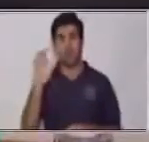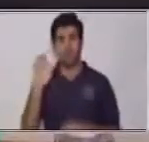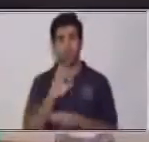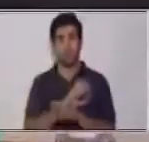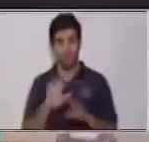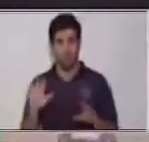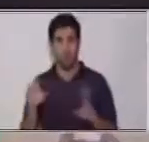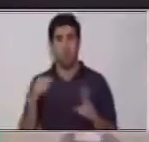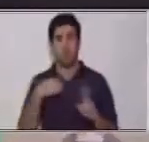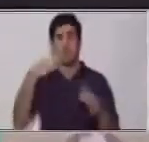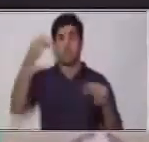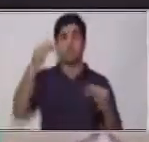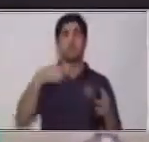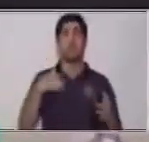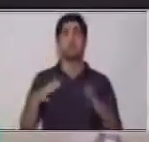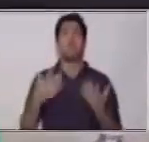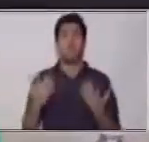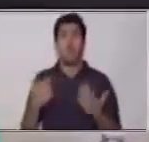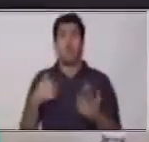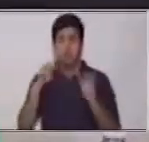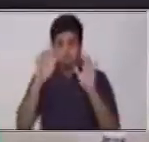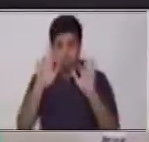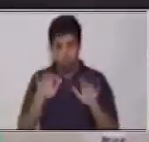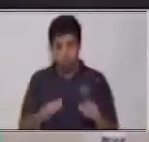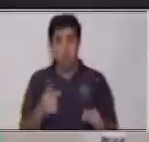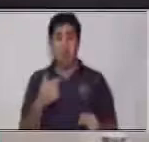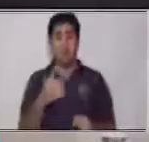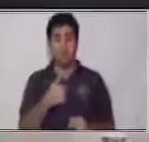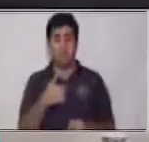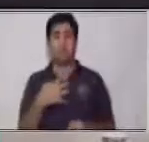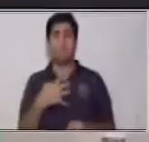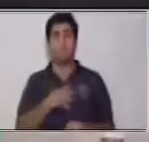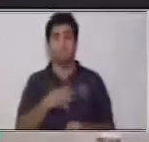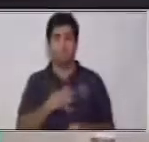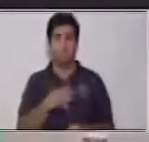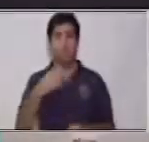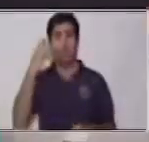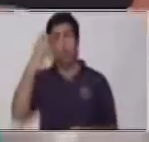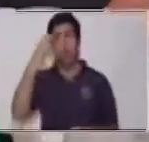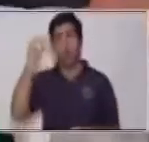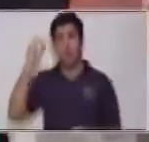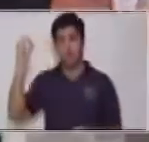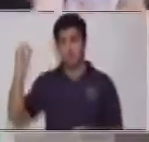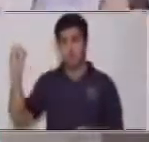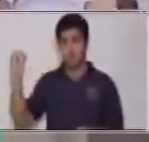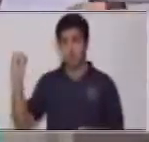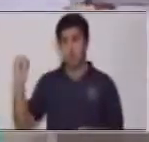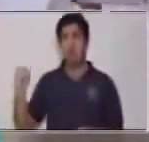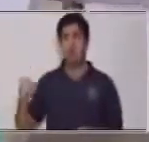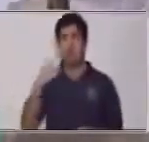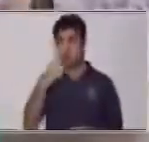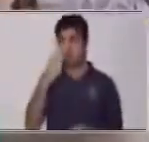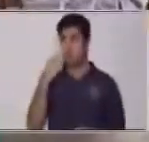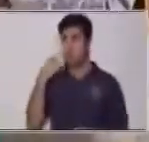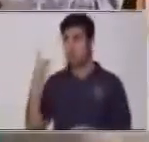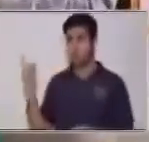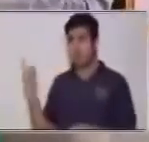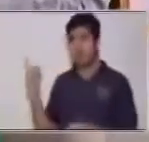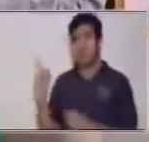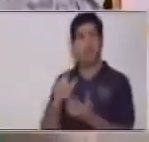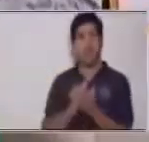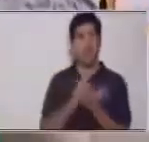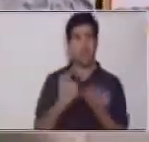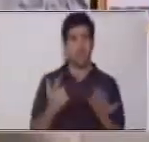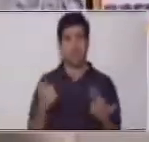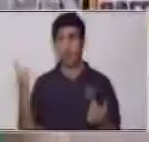con mi opinión, la estoy fundamentando. Y acá tenemos un libro. Es cierto, es un libro